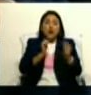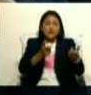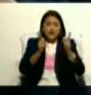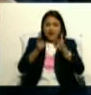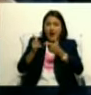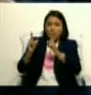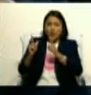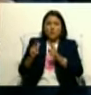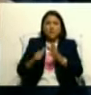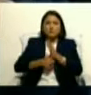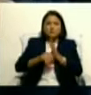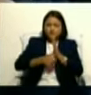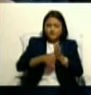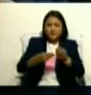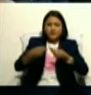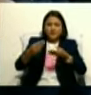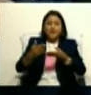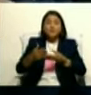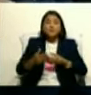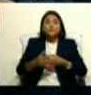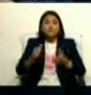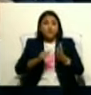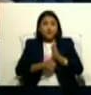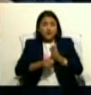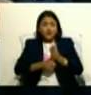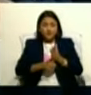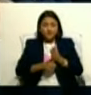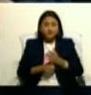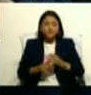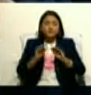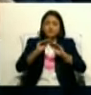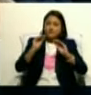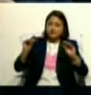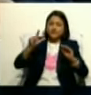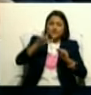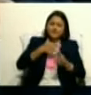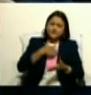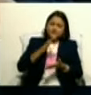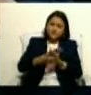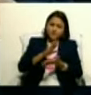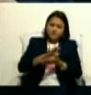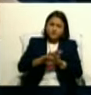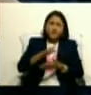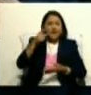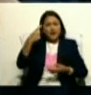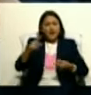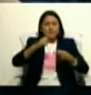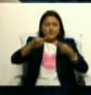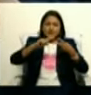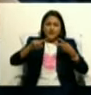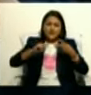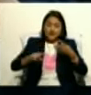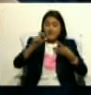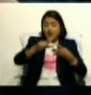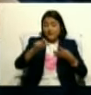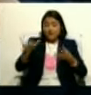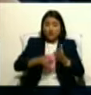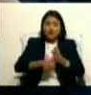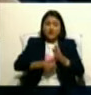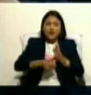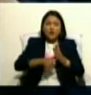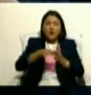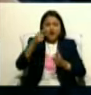pueblo de la emisión de su cédula de identidad. El llamado es al civismo. Existe material suficiente para que el